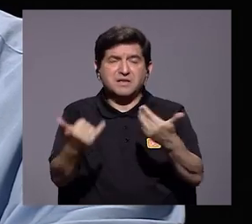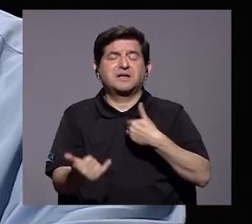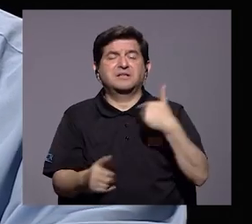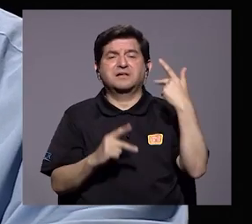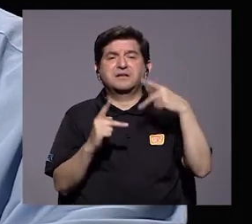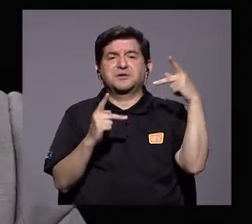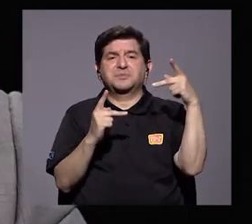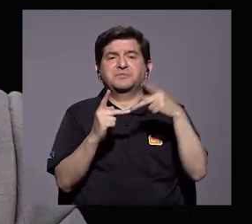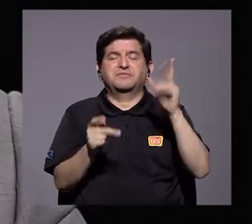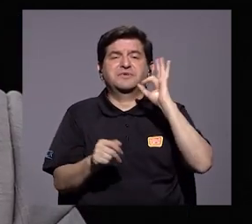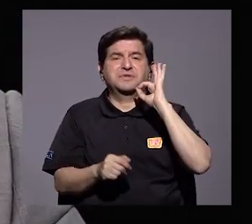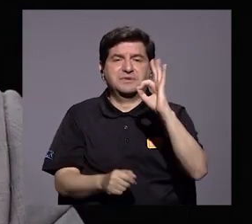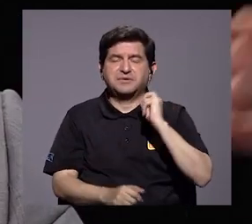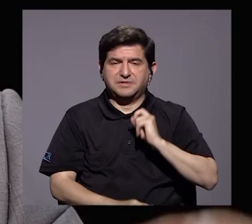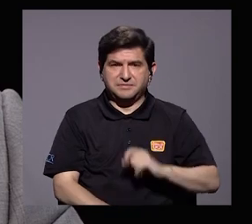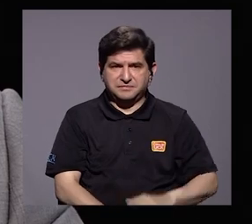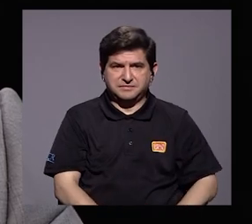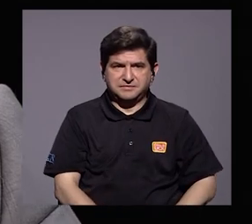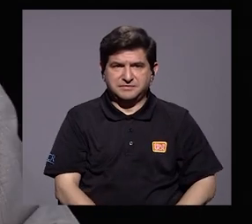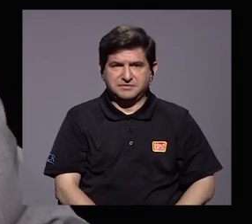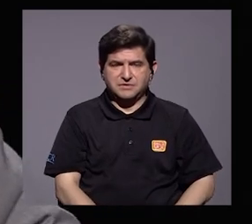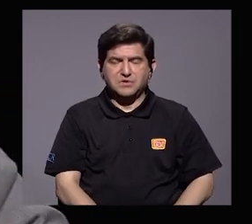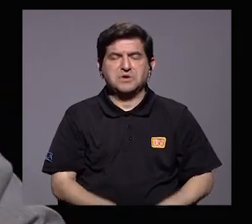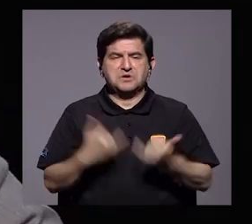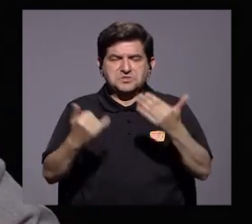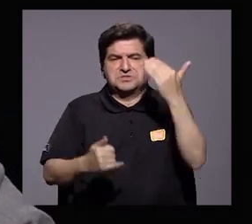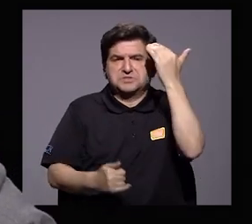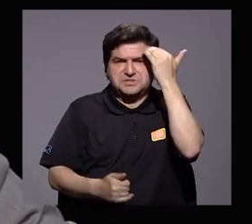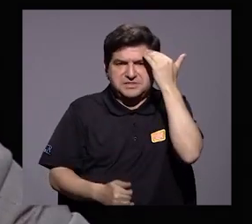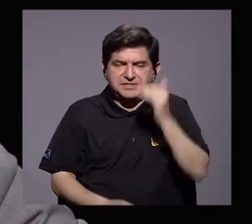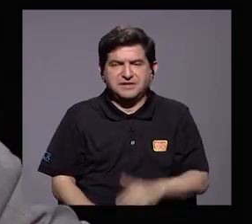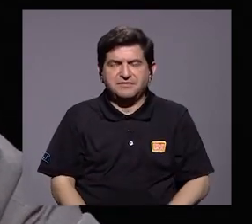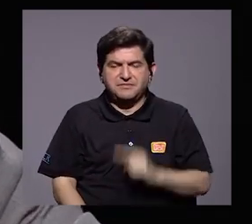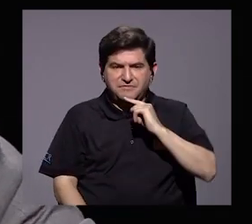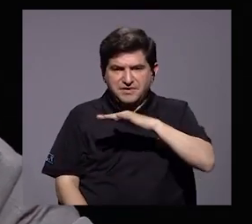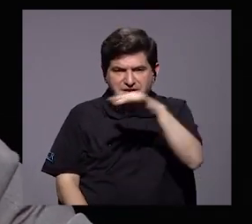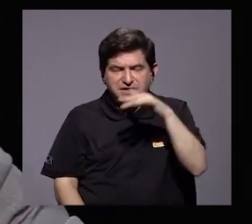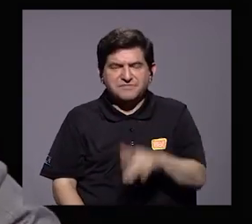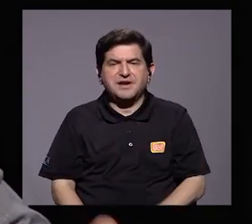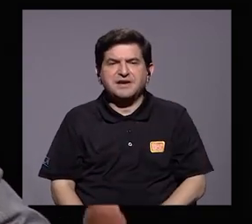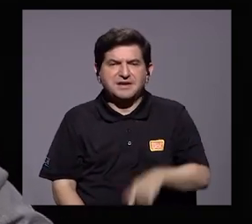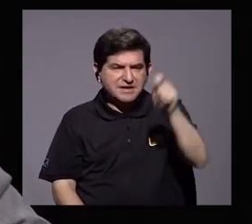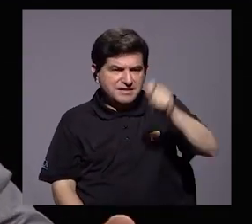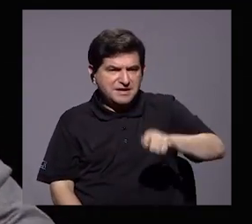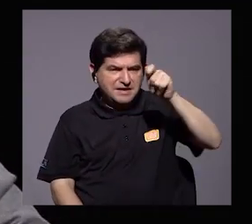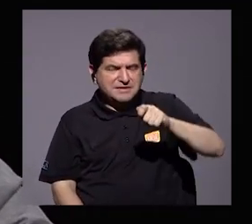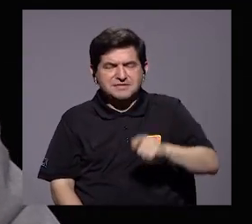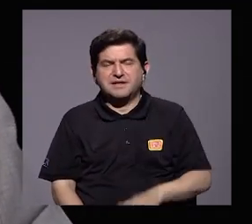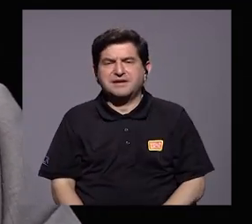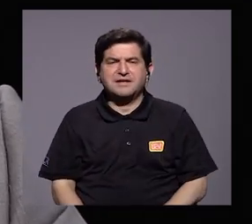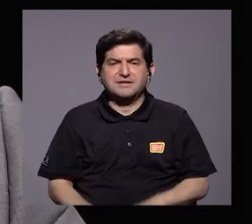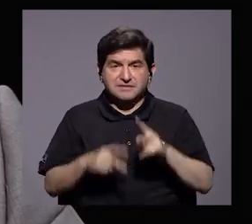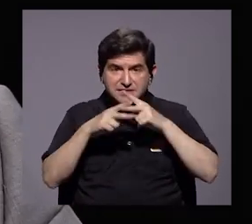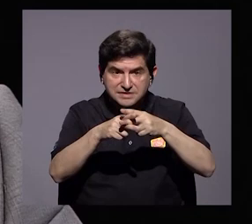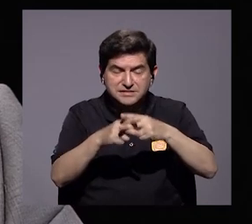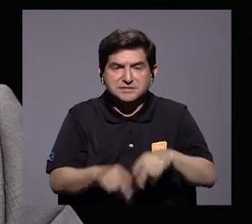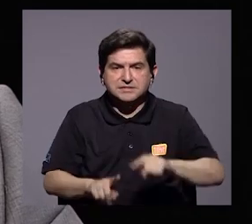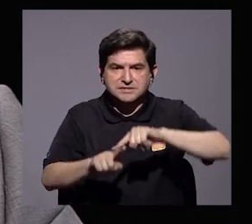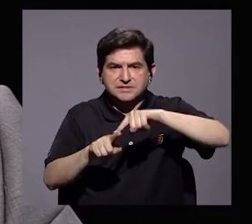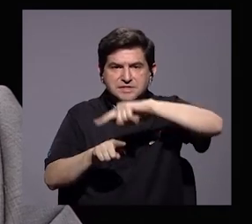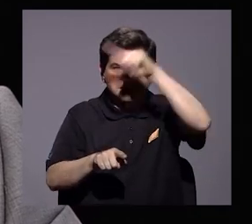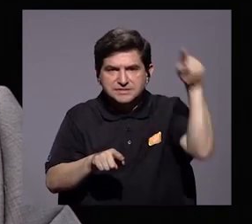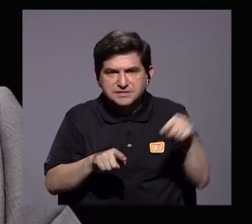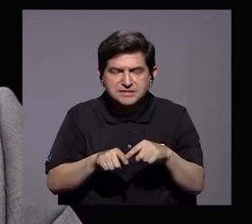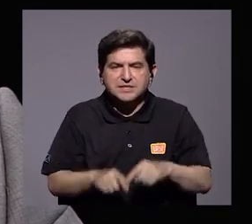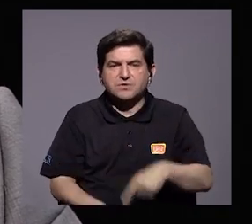perfectamente bien leído como la realidad de las tarjetas de crédito ha sometido el país a un círculo